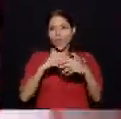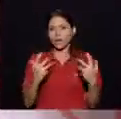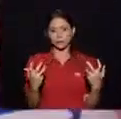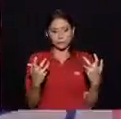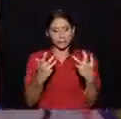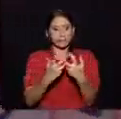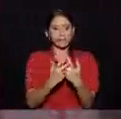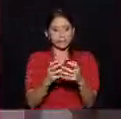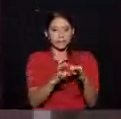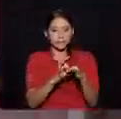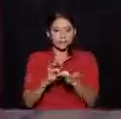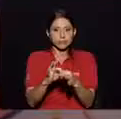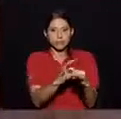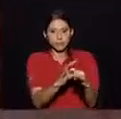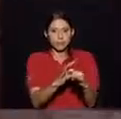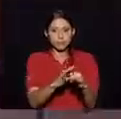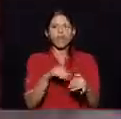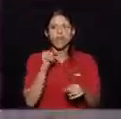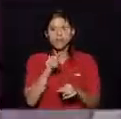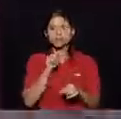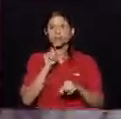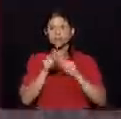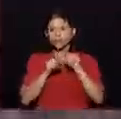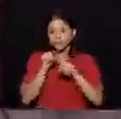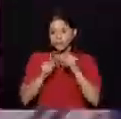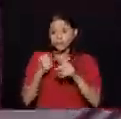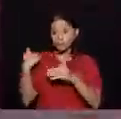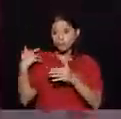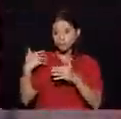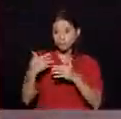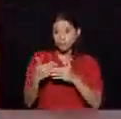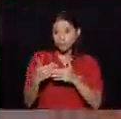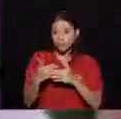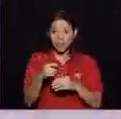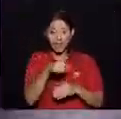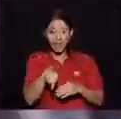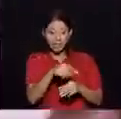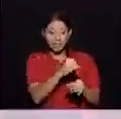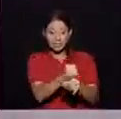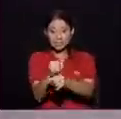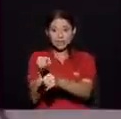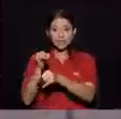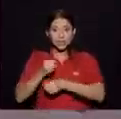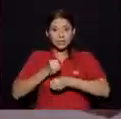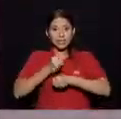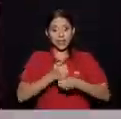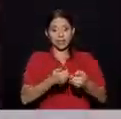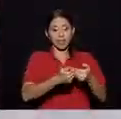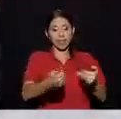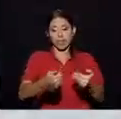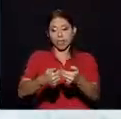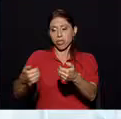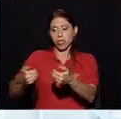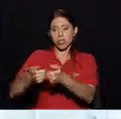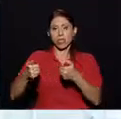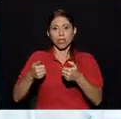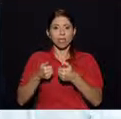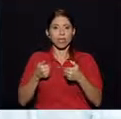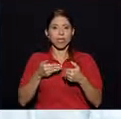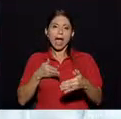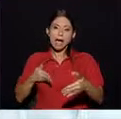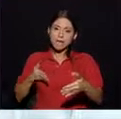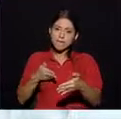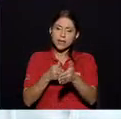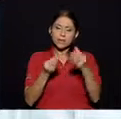atender esta temática. Entonces, si el enemigo común es la violencia contra la niñez y la adolescencia y todos los sectores, todas las